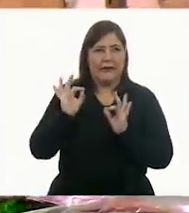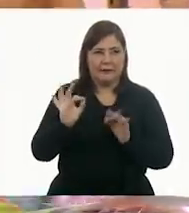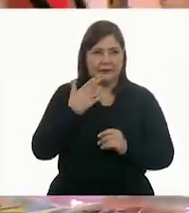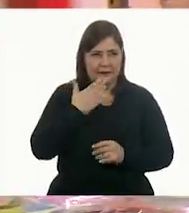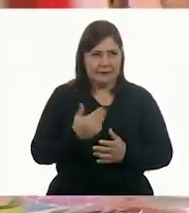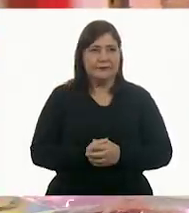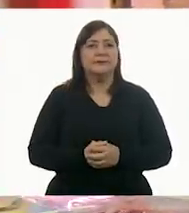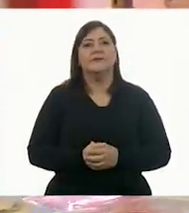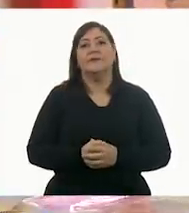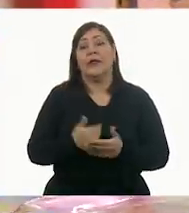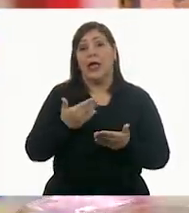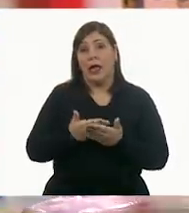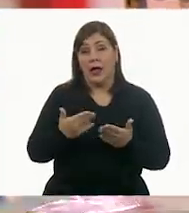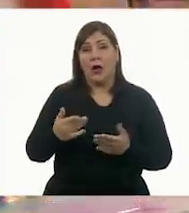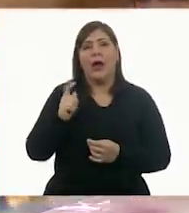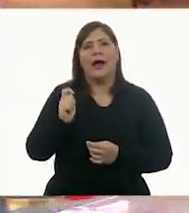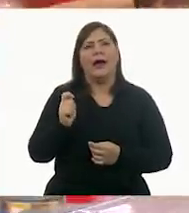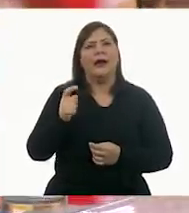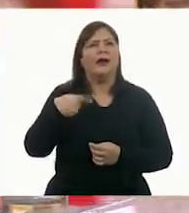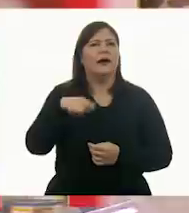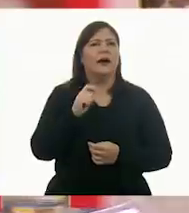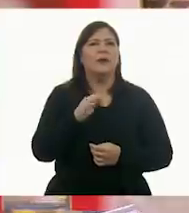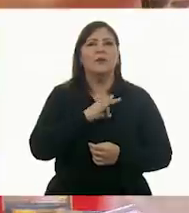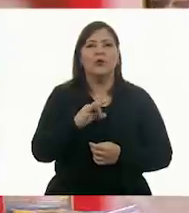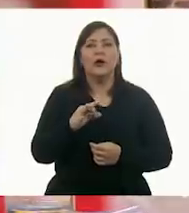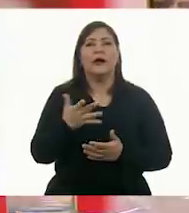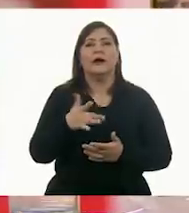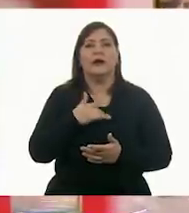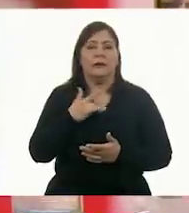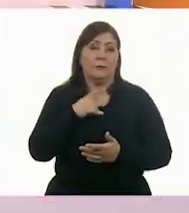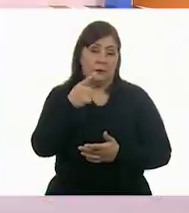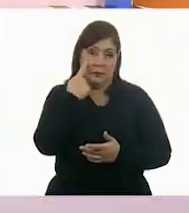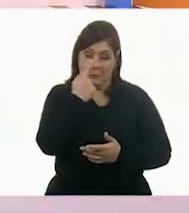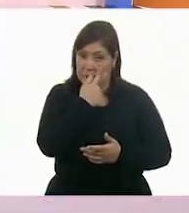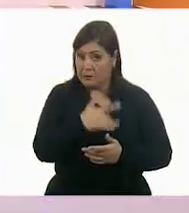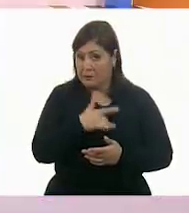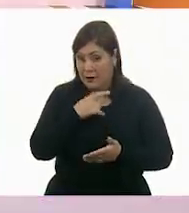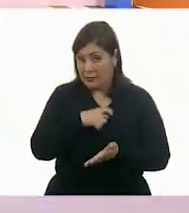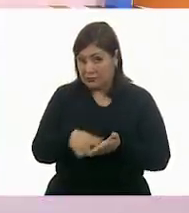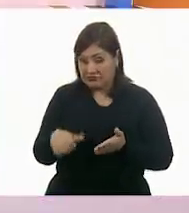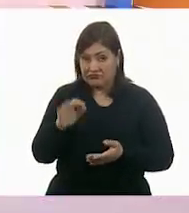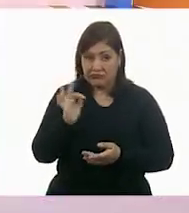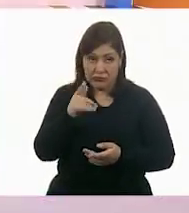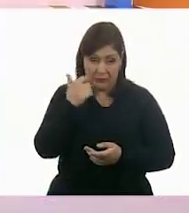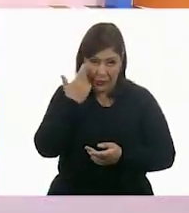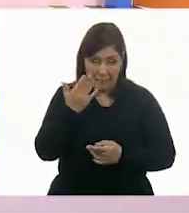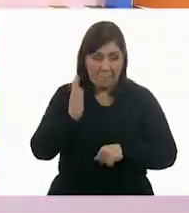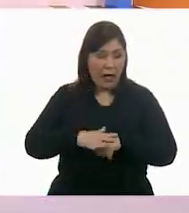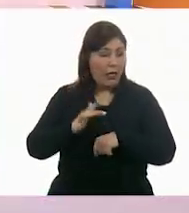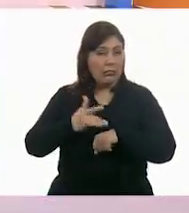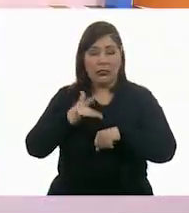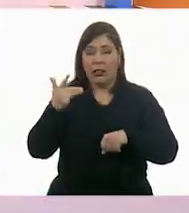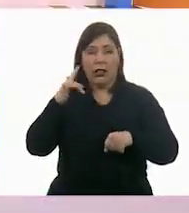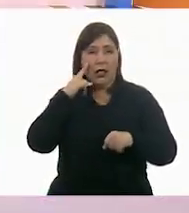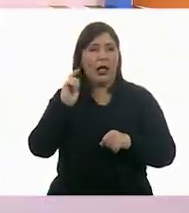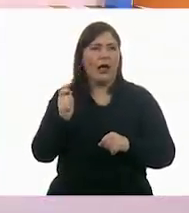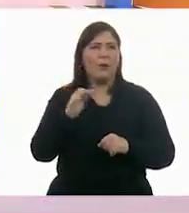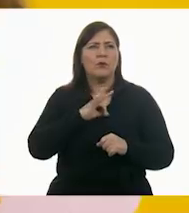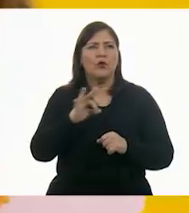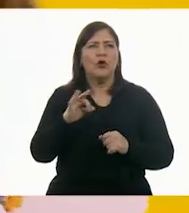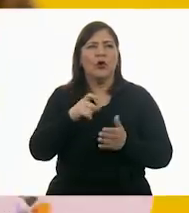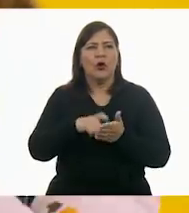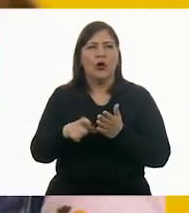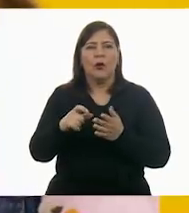Ahora también podemos comprar eso ya si tú lo quieres. Para que brille más estas cositas que se